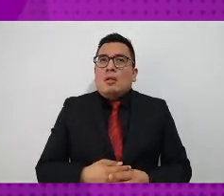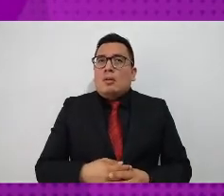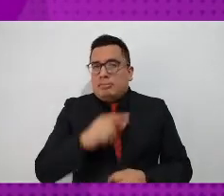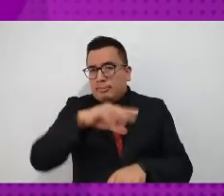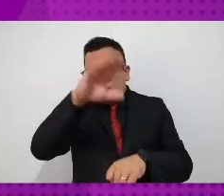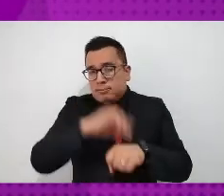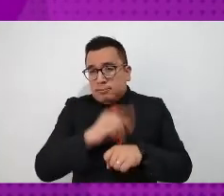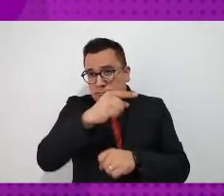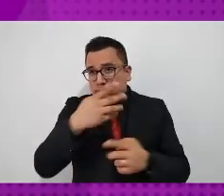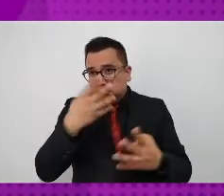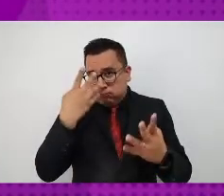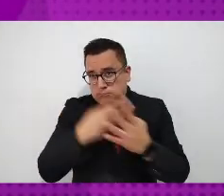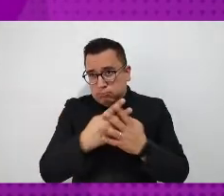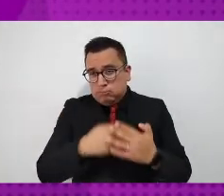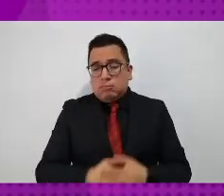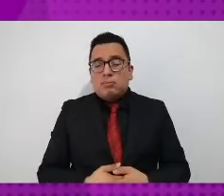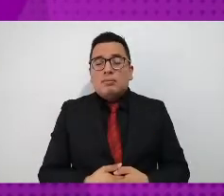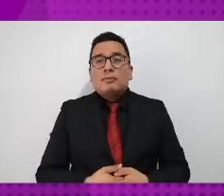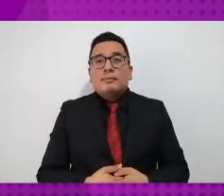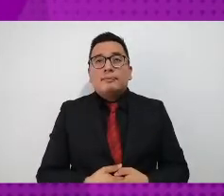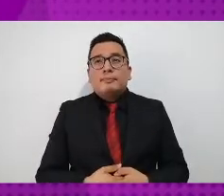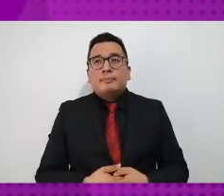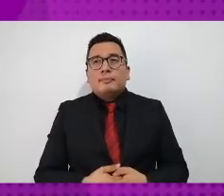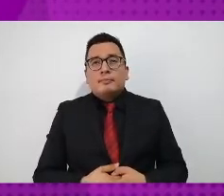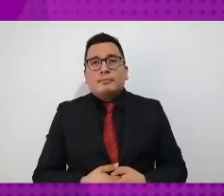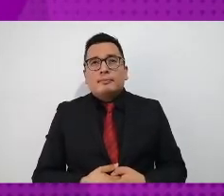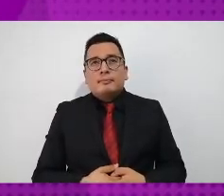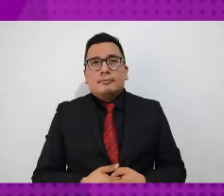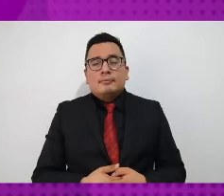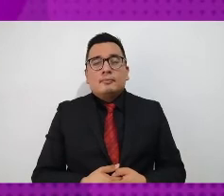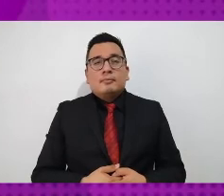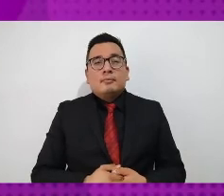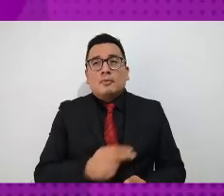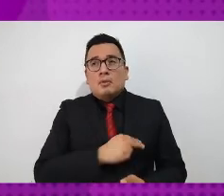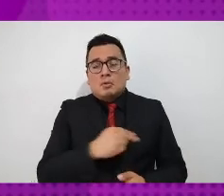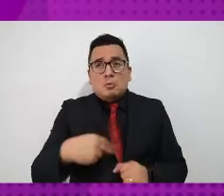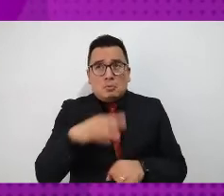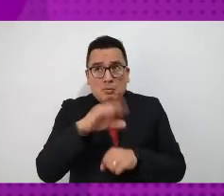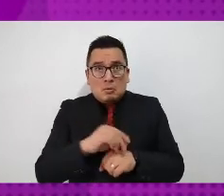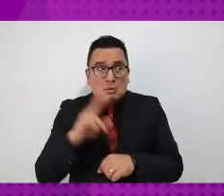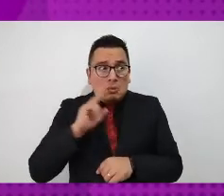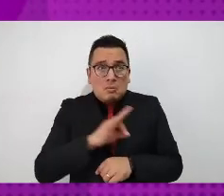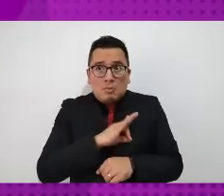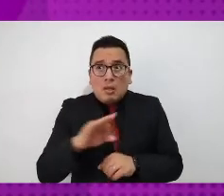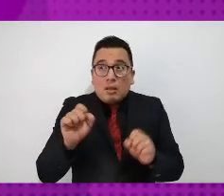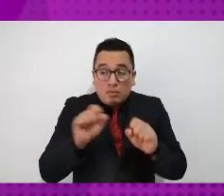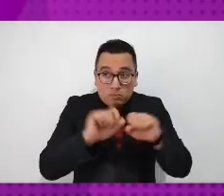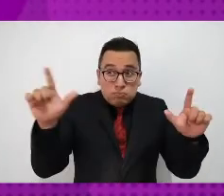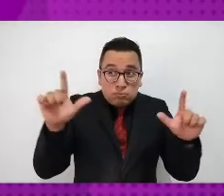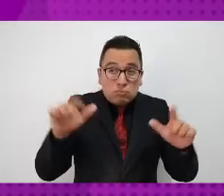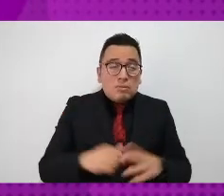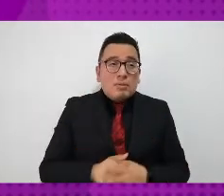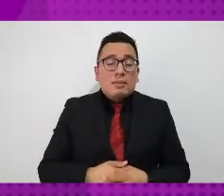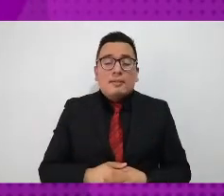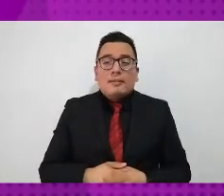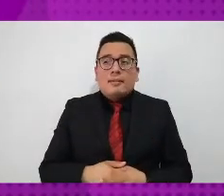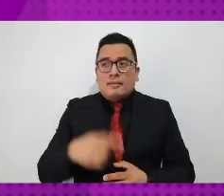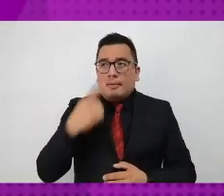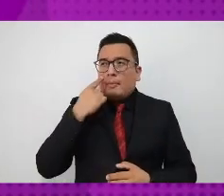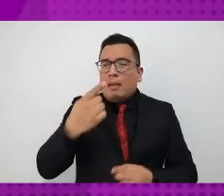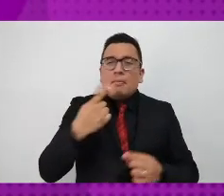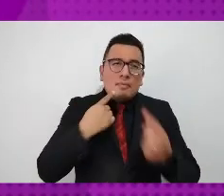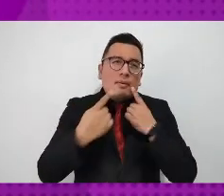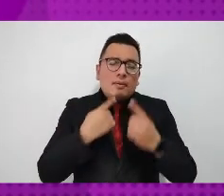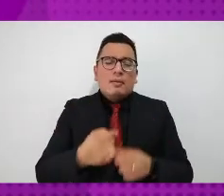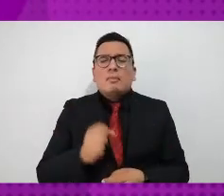centros es de readaptación social que pudieran ahí poder ver los